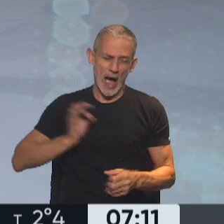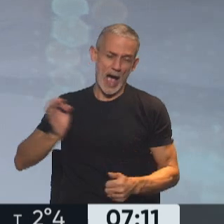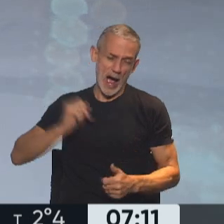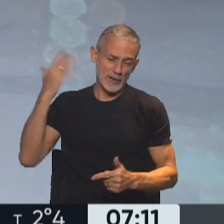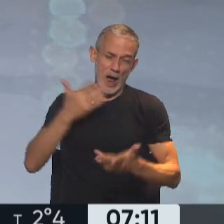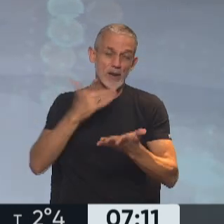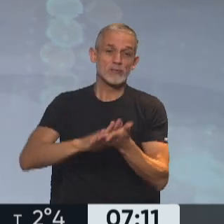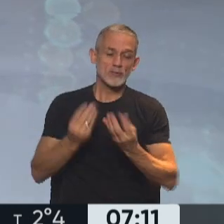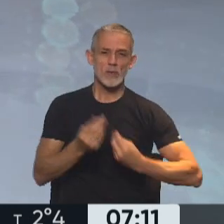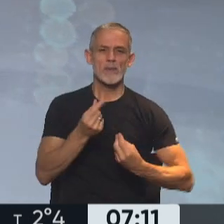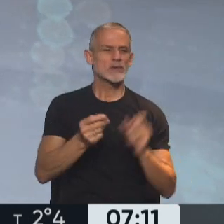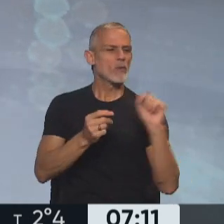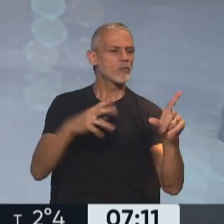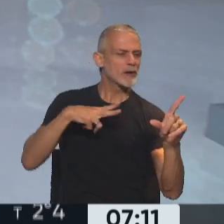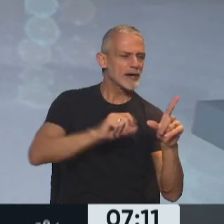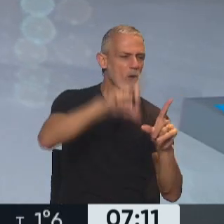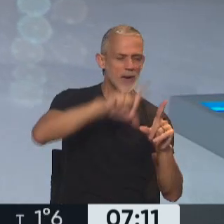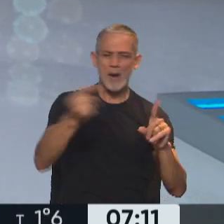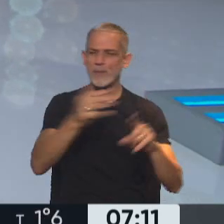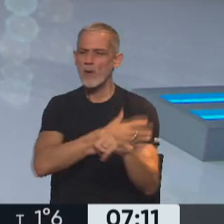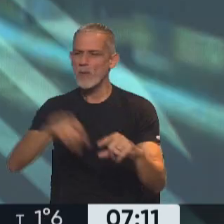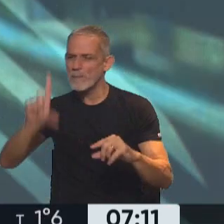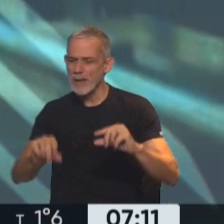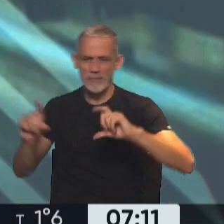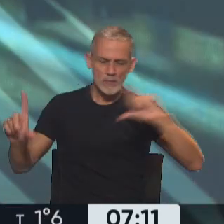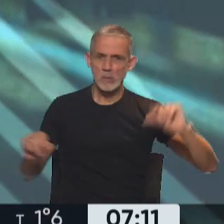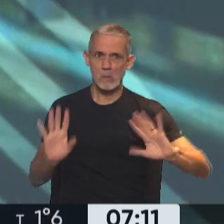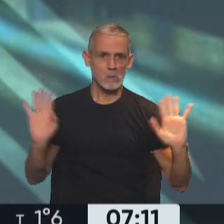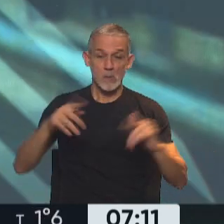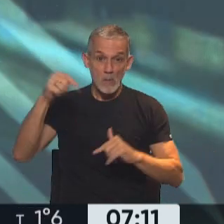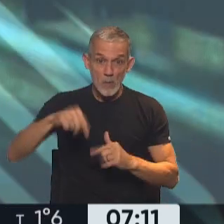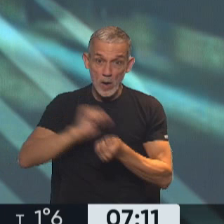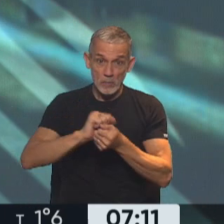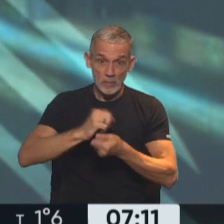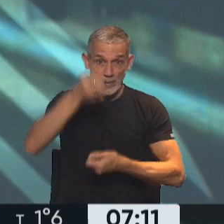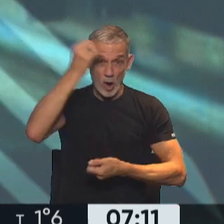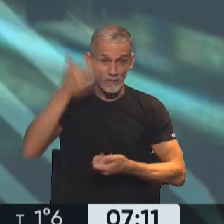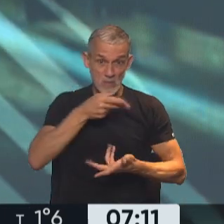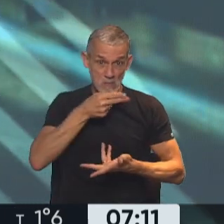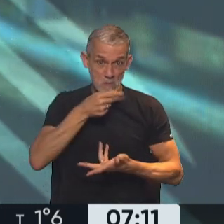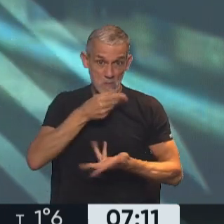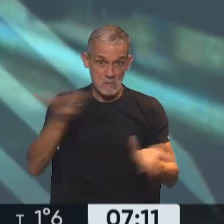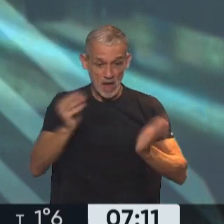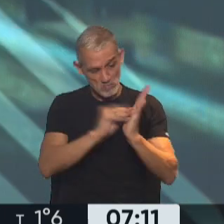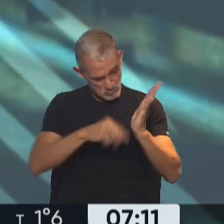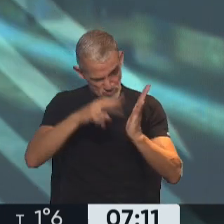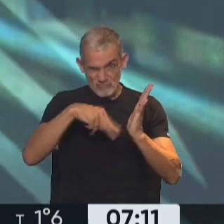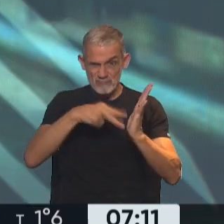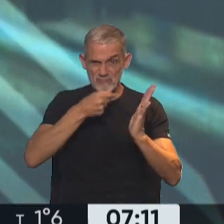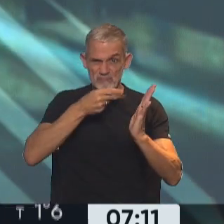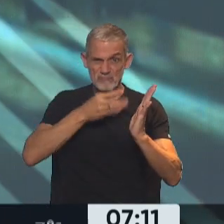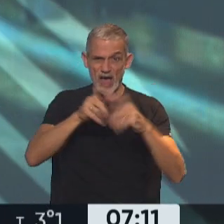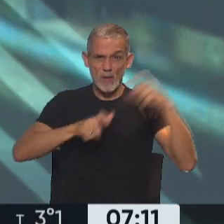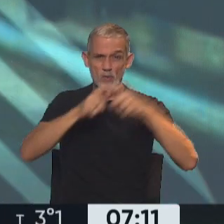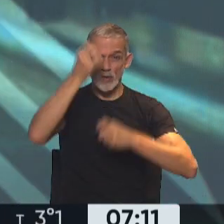Bueno, sí, claramente, sí, tenés hace un montón de años que se habla de segmentación. Por ahora no está publicado en el boletín oficial, al menos no está la información